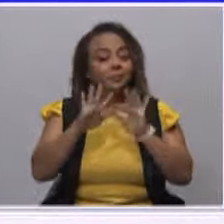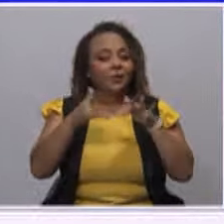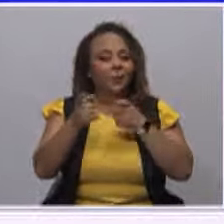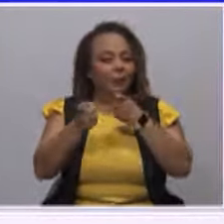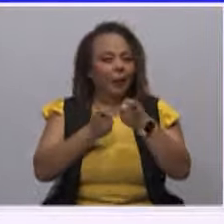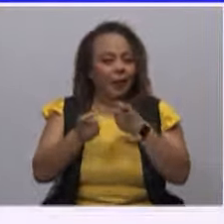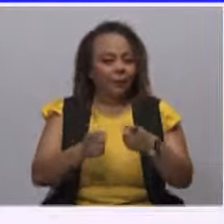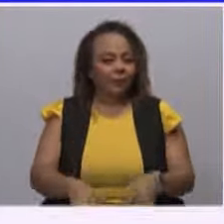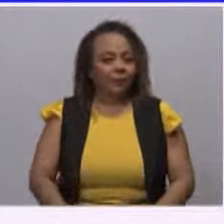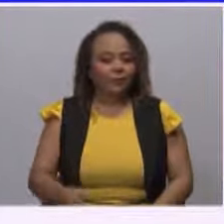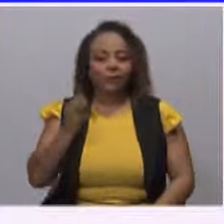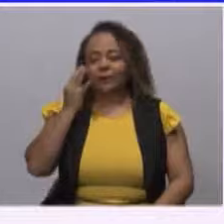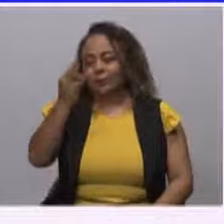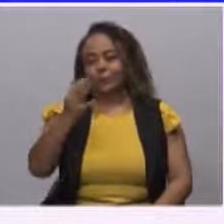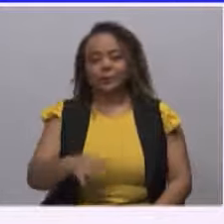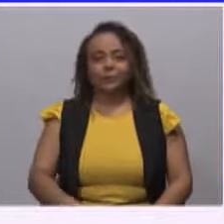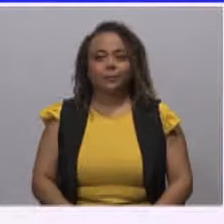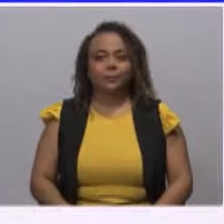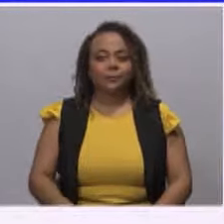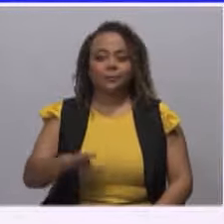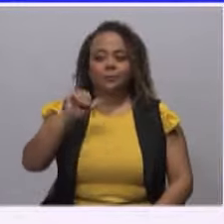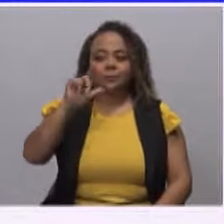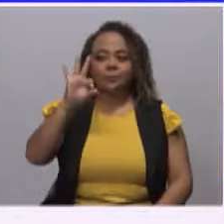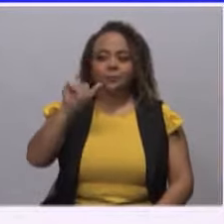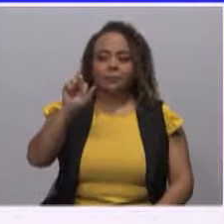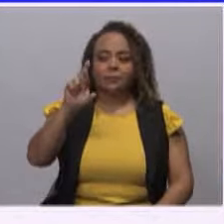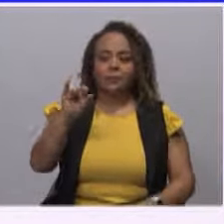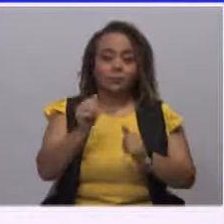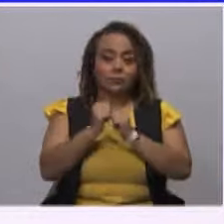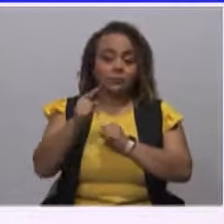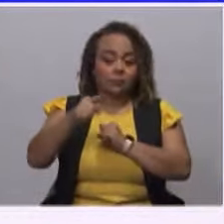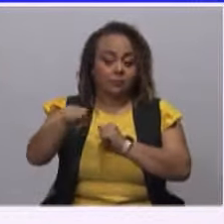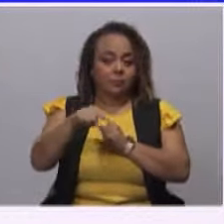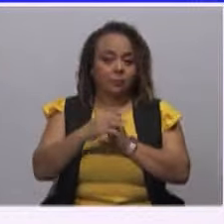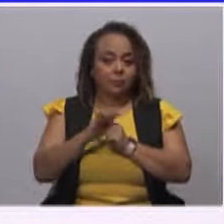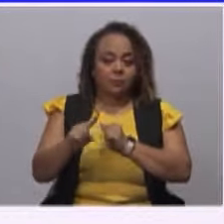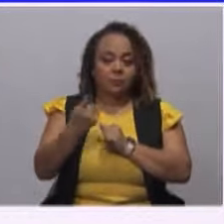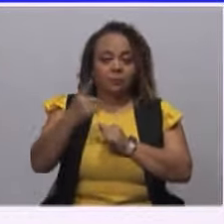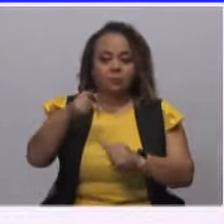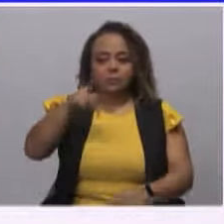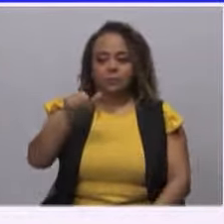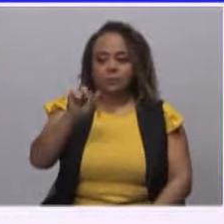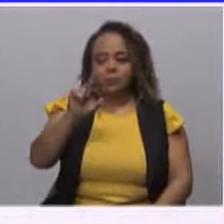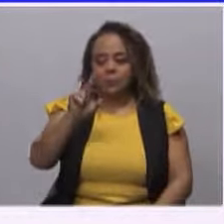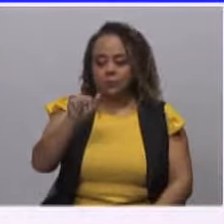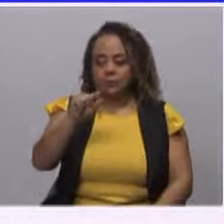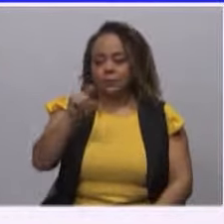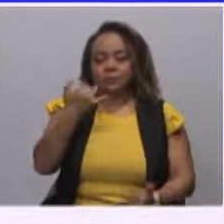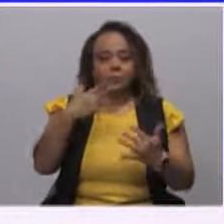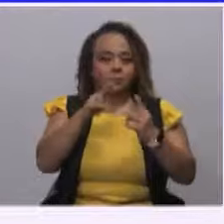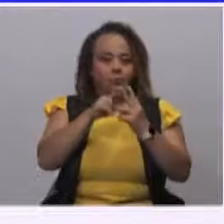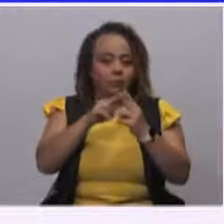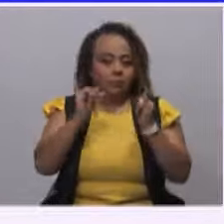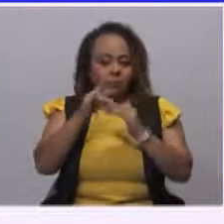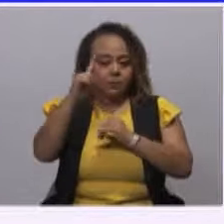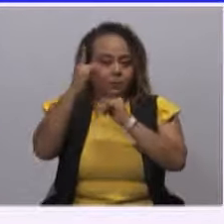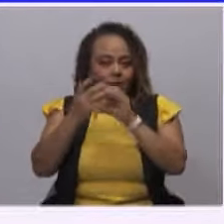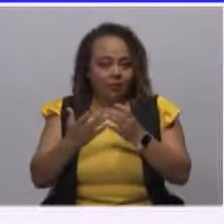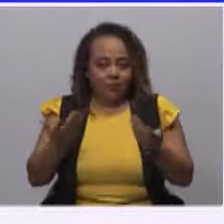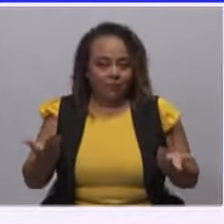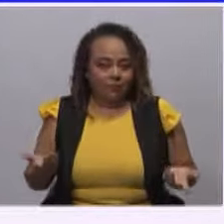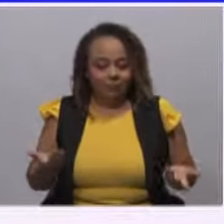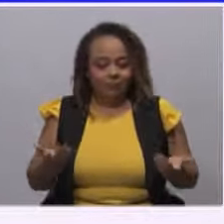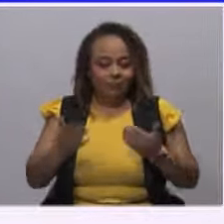manejo a futuro de Alfaro con ellos excepto reitero lo de Jose peraza porque ya lo conocemos porque es un jugador de primera división a pesar